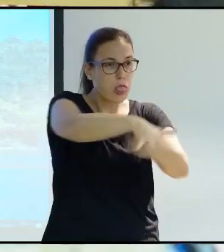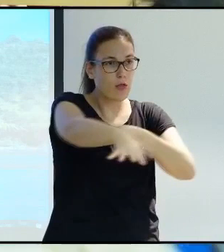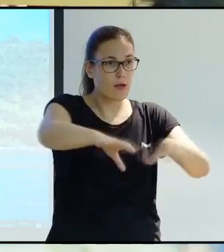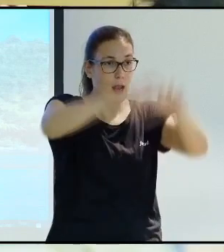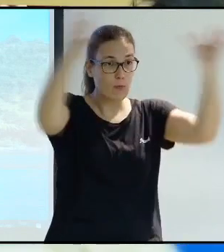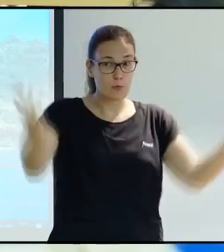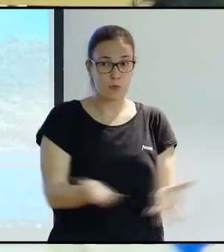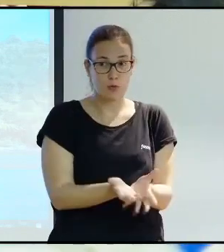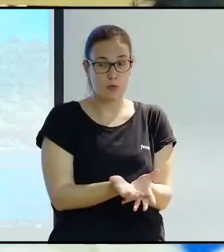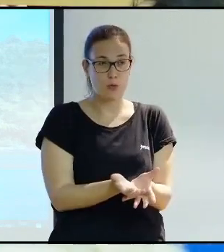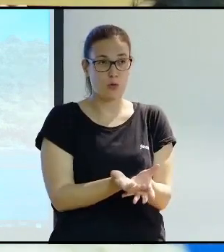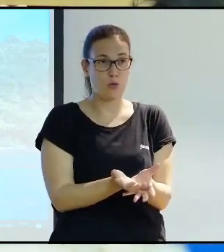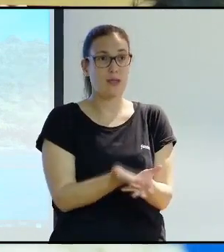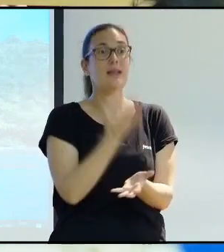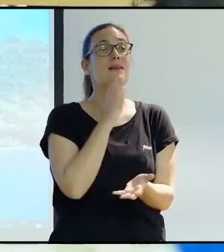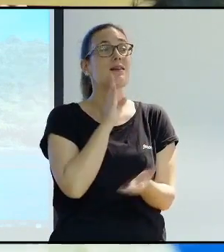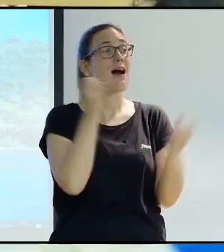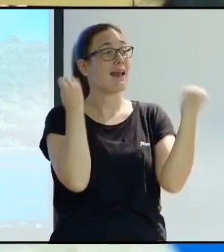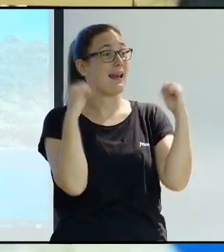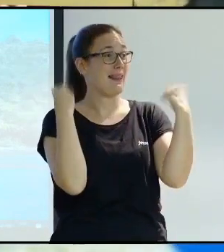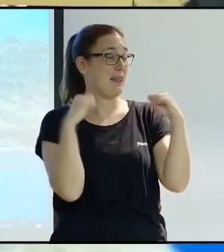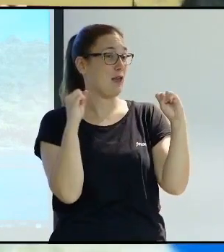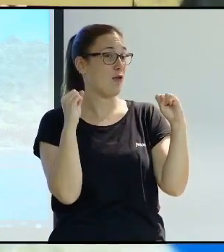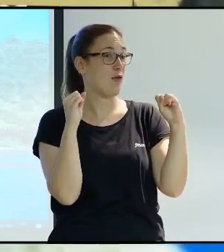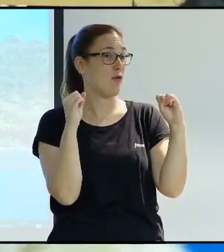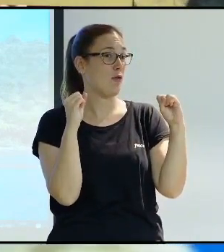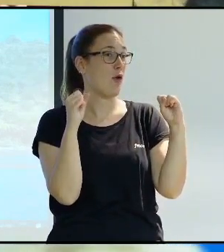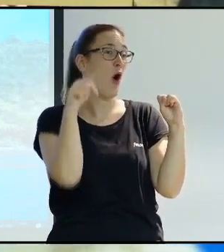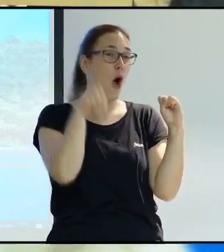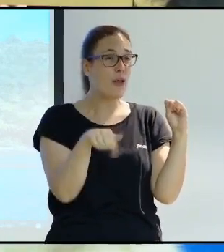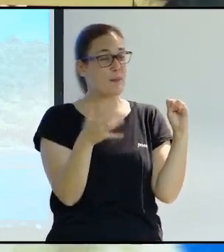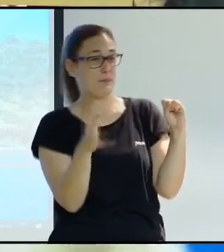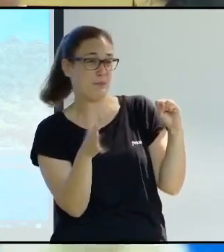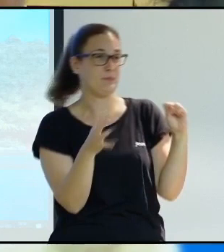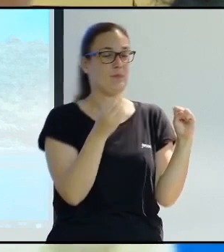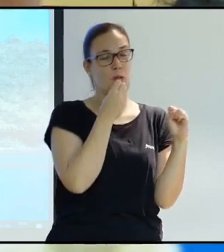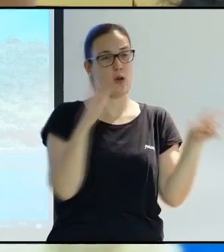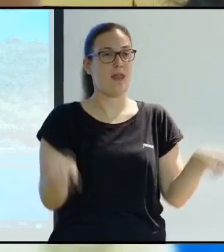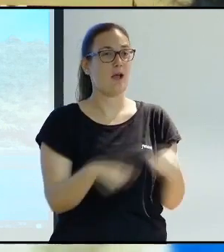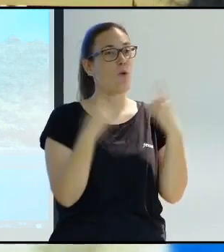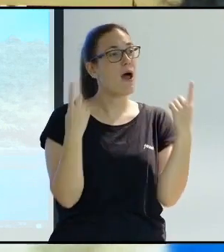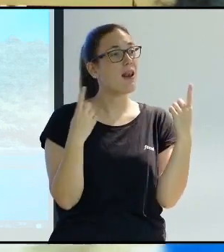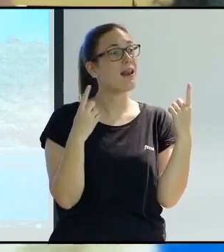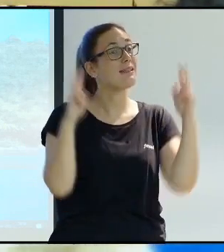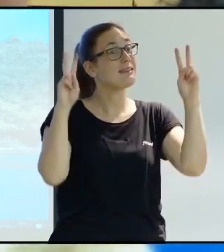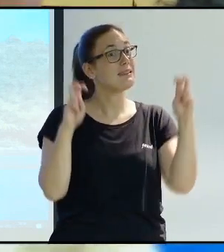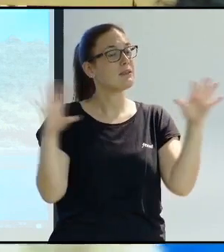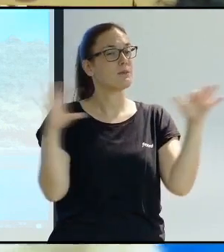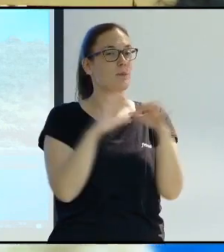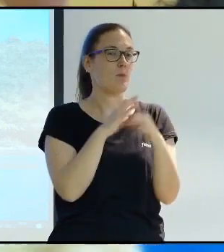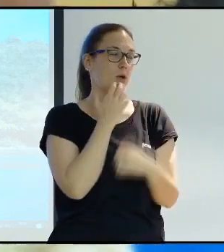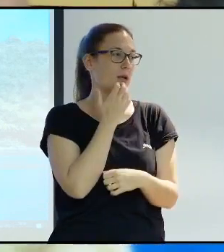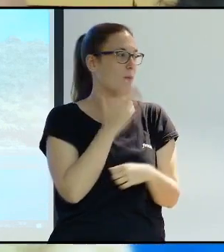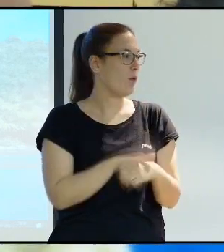lo del ejercicio este no me ha quedado muy bien hoy, pero bueno. Tiene que ver con... Vamos a ver.